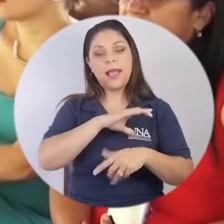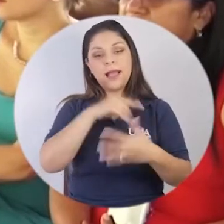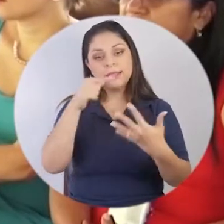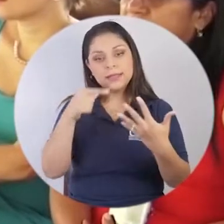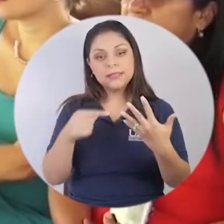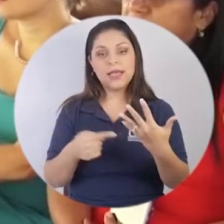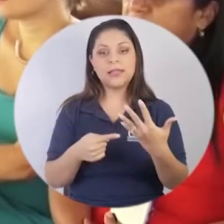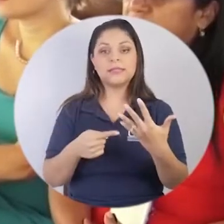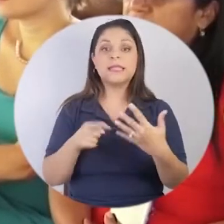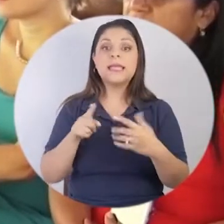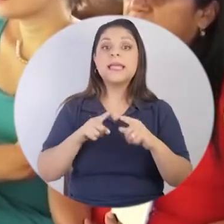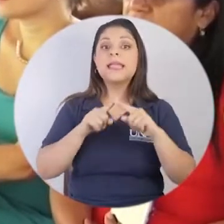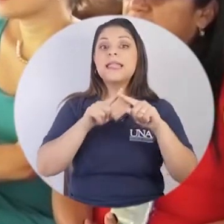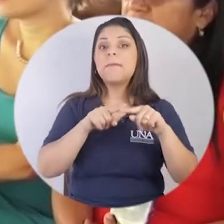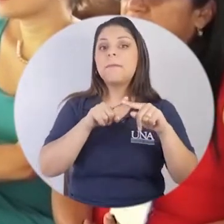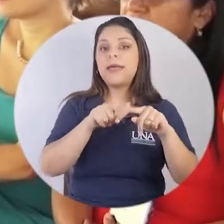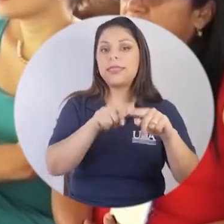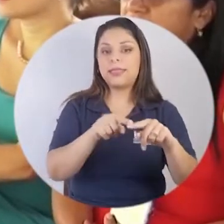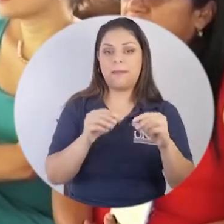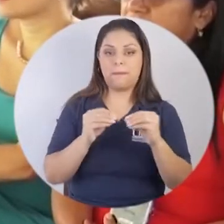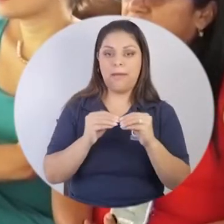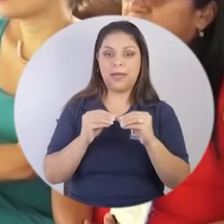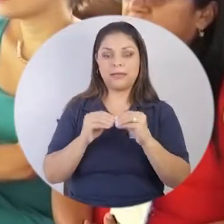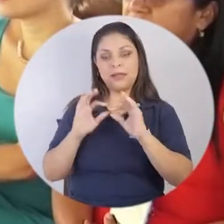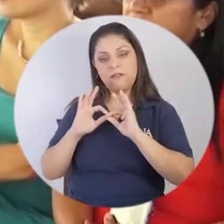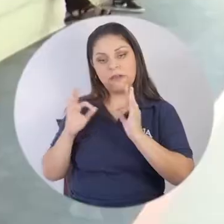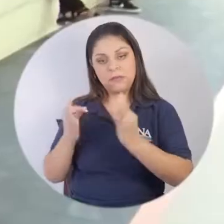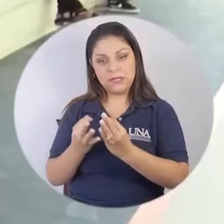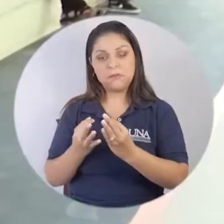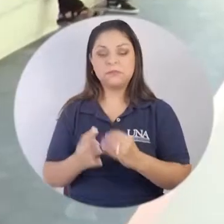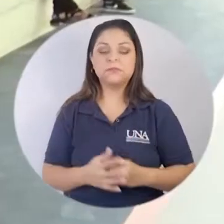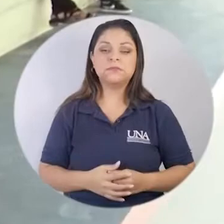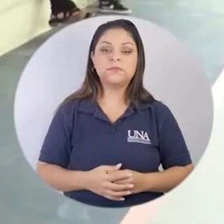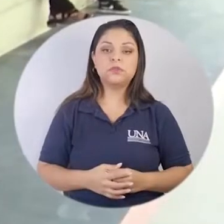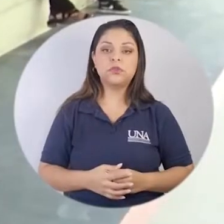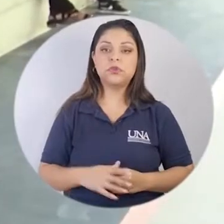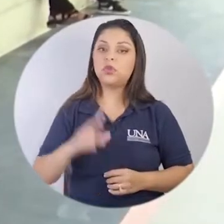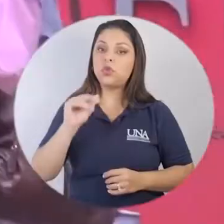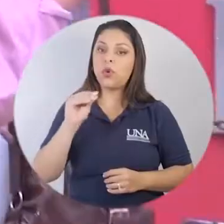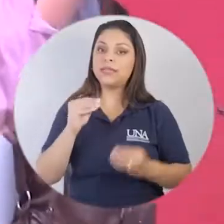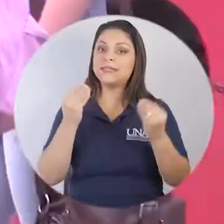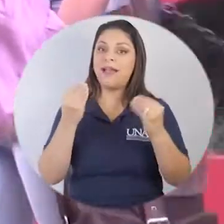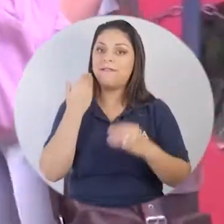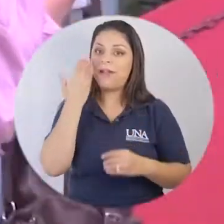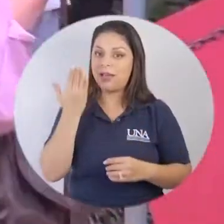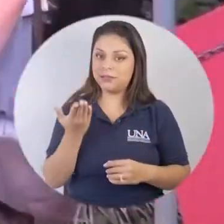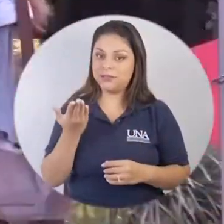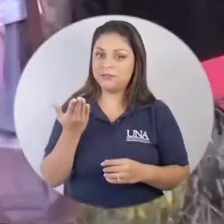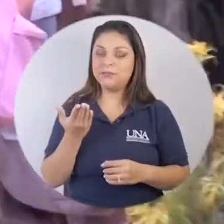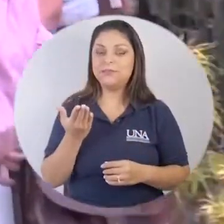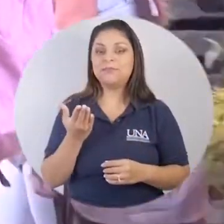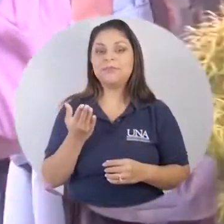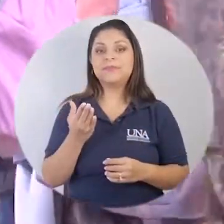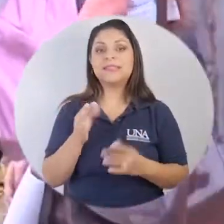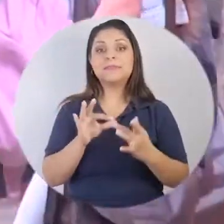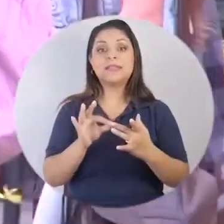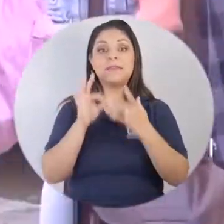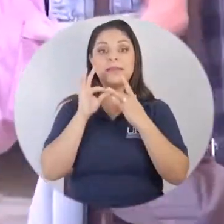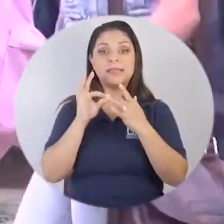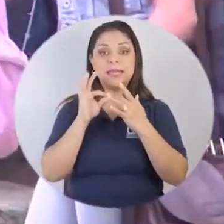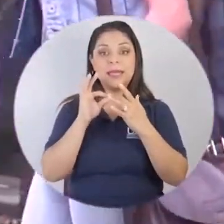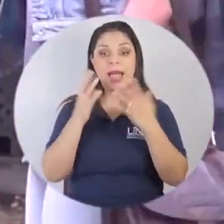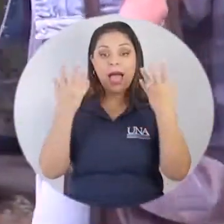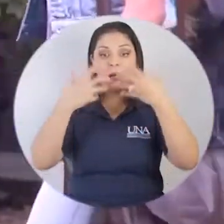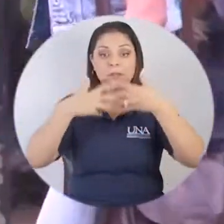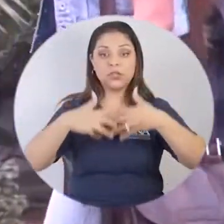pues tiende a depender, un poco lo que hablamos al principio, ¿verdad?, más del entorno familiar. Sí. Entonces no es tan fácil, ¿verdad?, sobre todo en